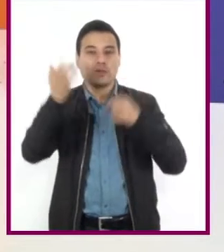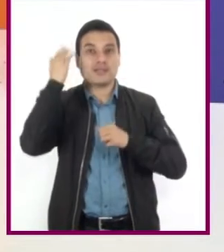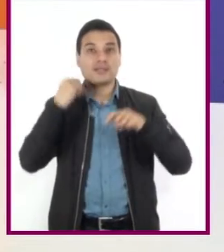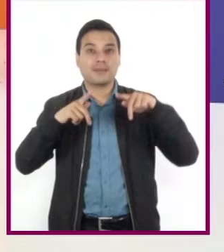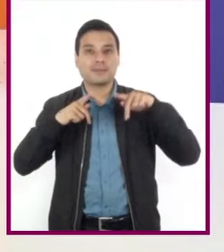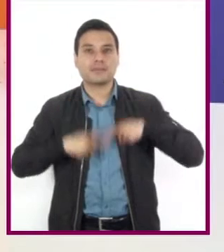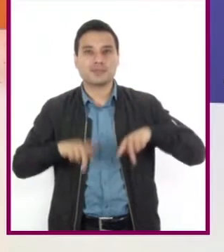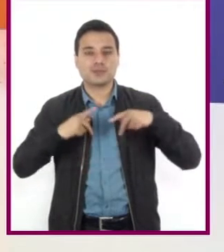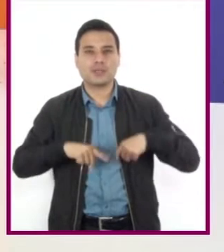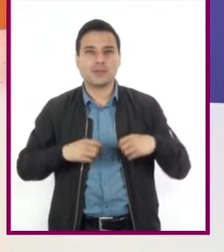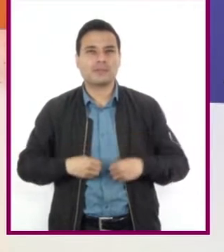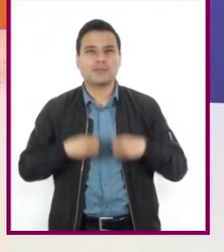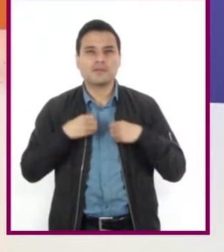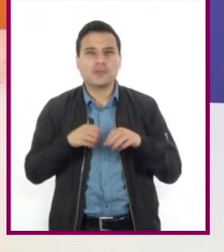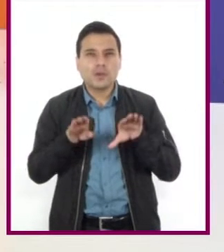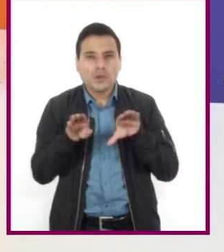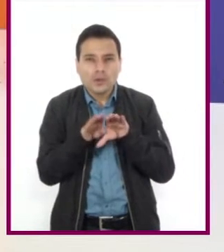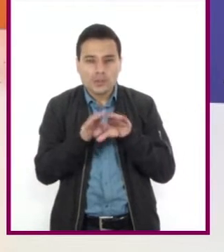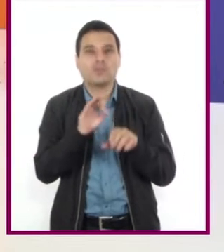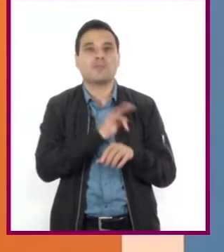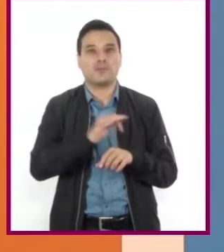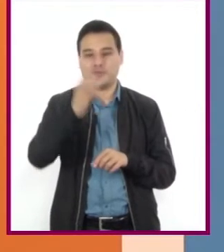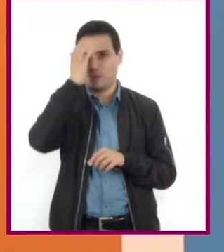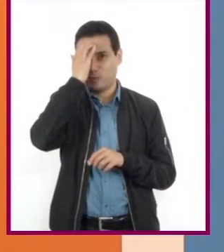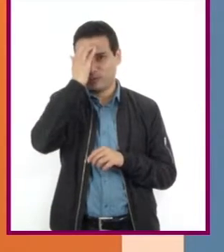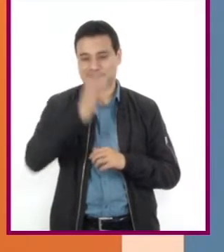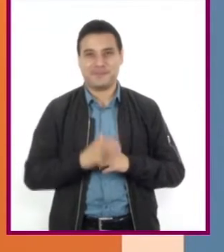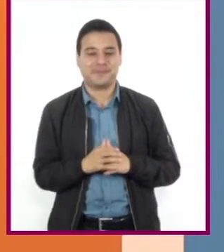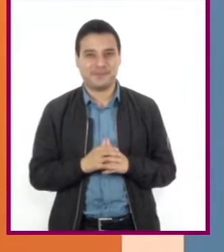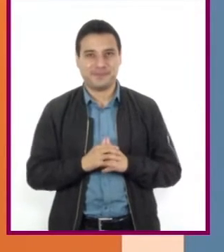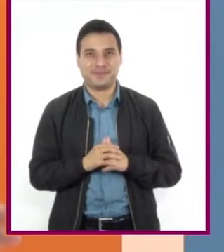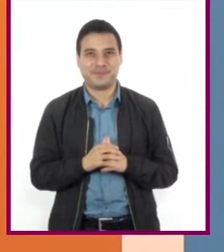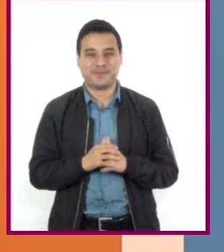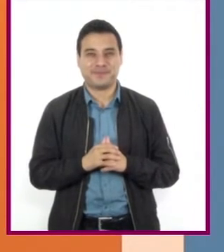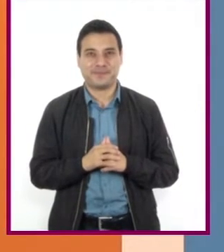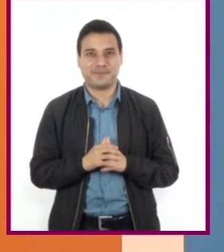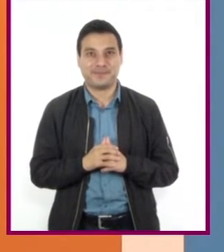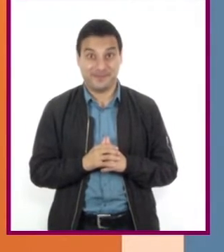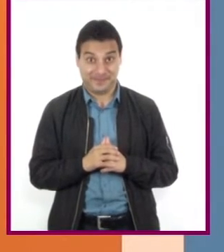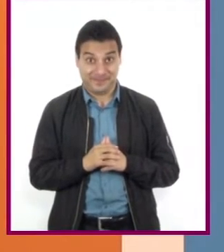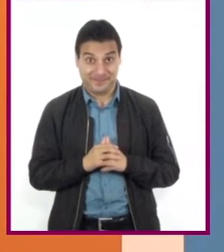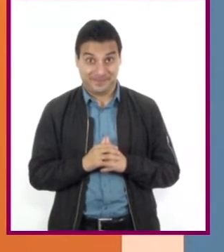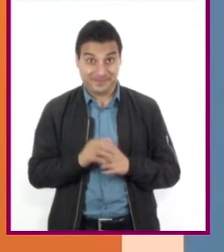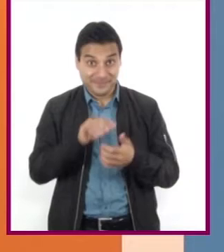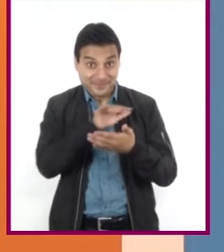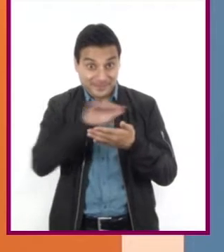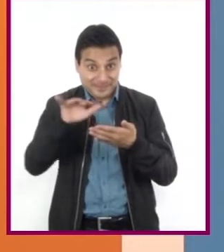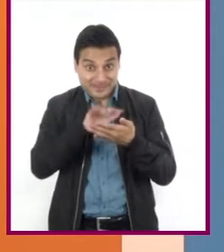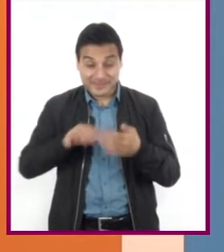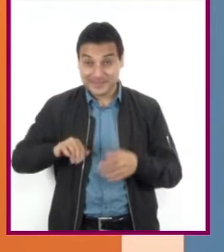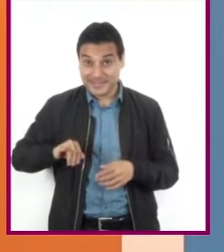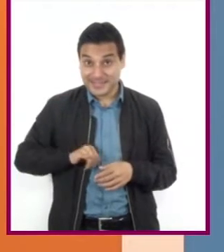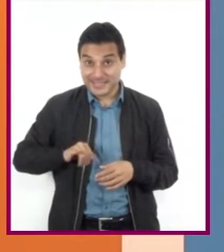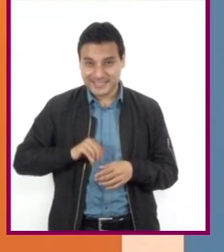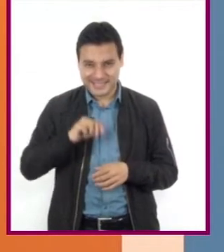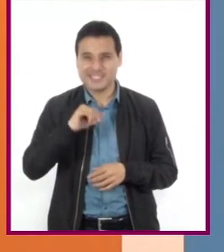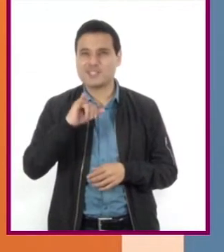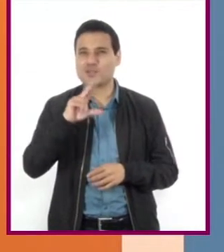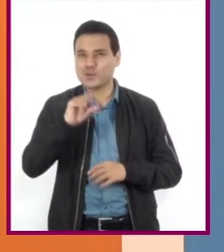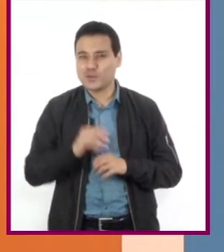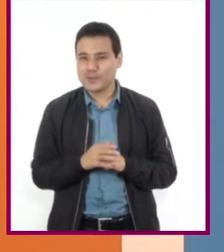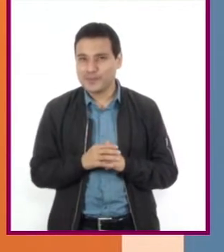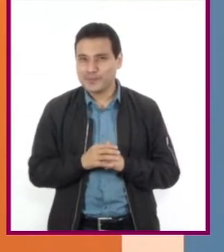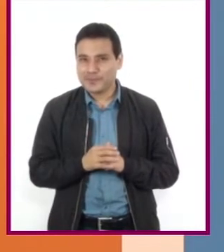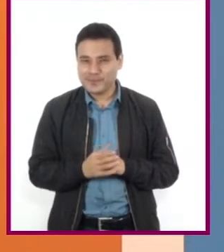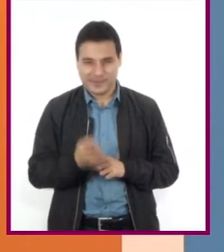habitaron México en la época prehispánica. ¿Les resultó interesante la lectura? Respondan en su cuaderno